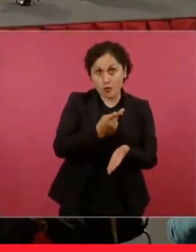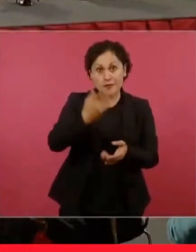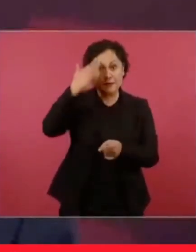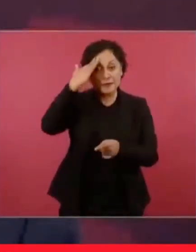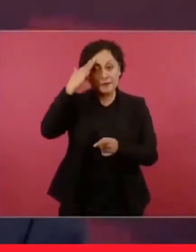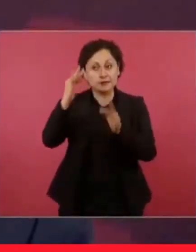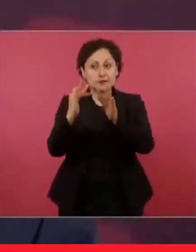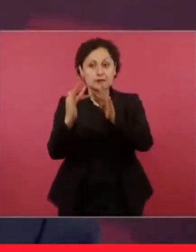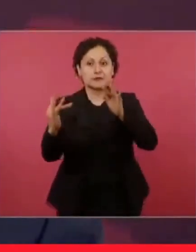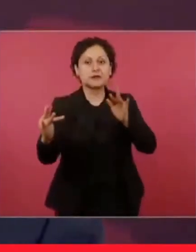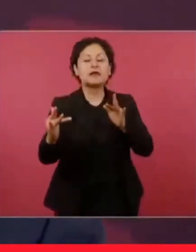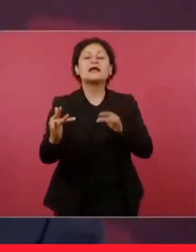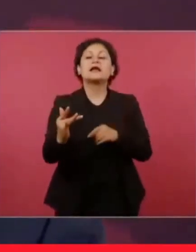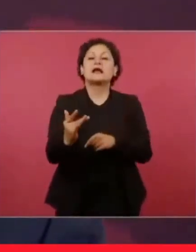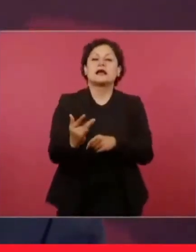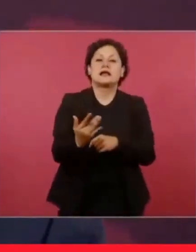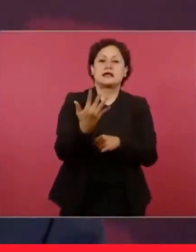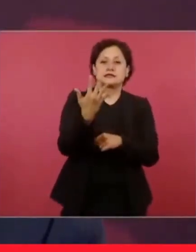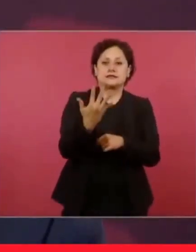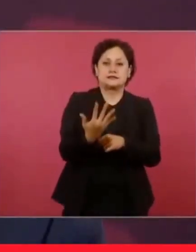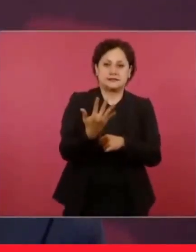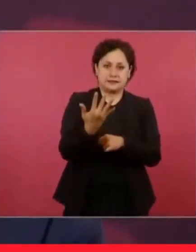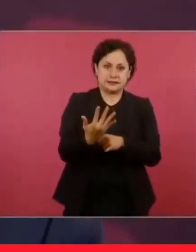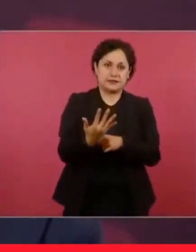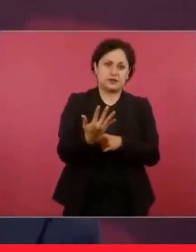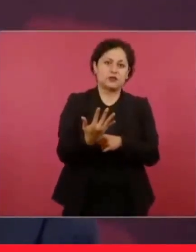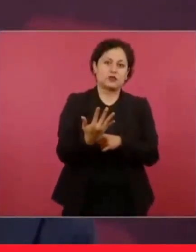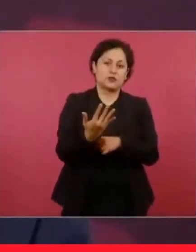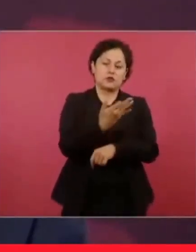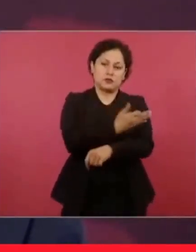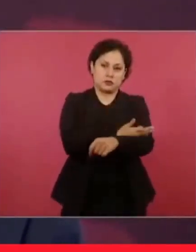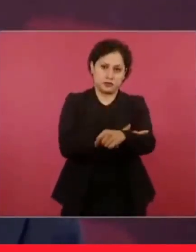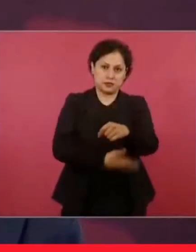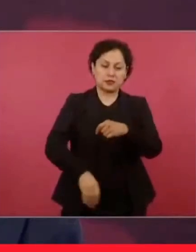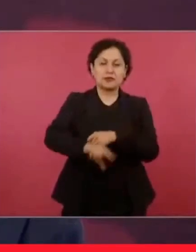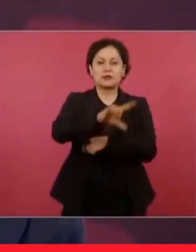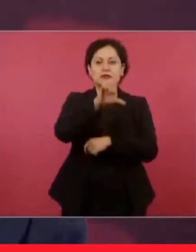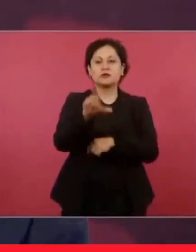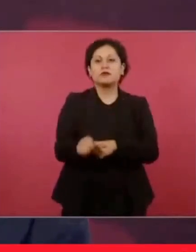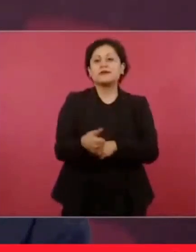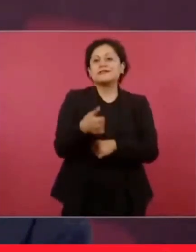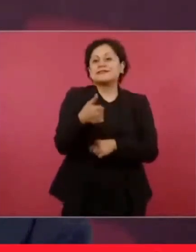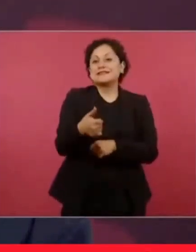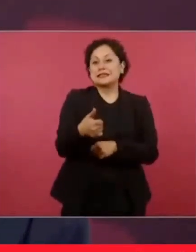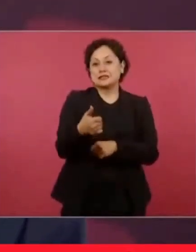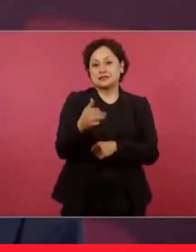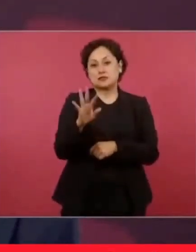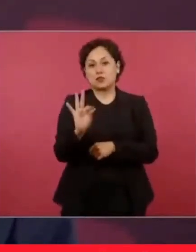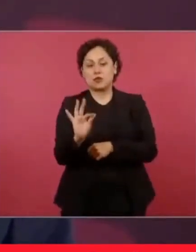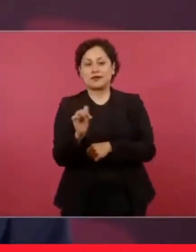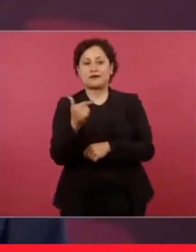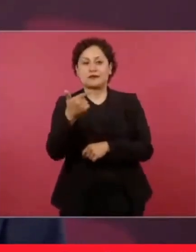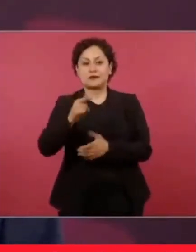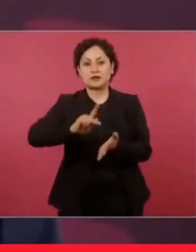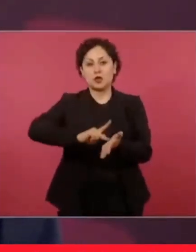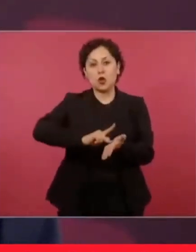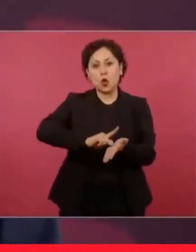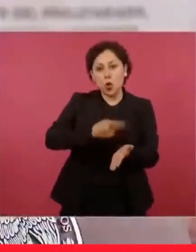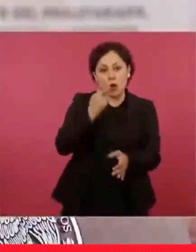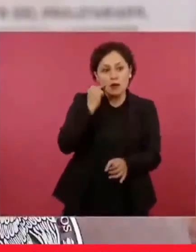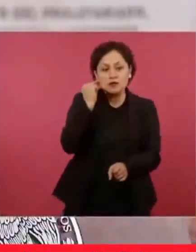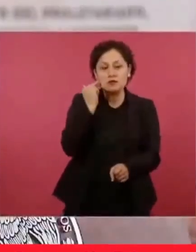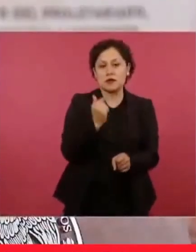las 17:04, a las 18:47 volvemos a estar en emergencia el